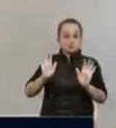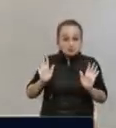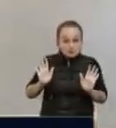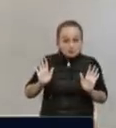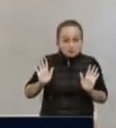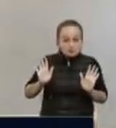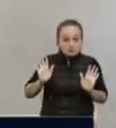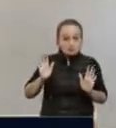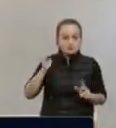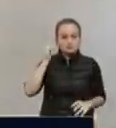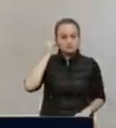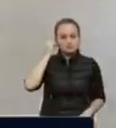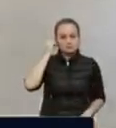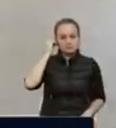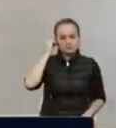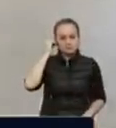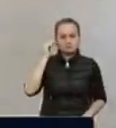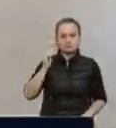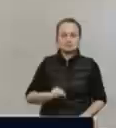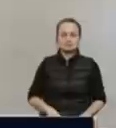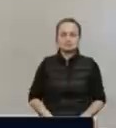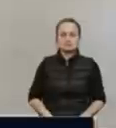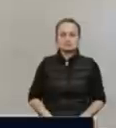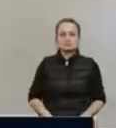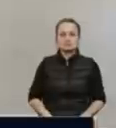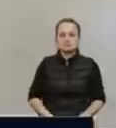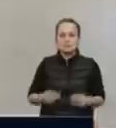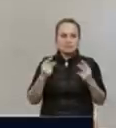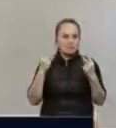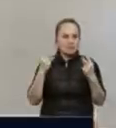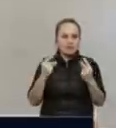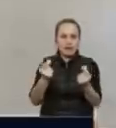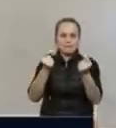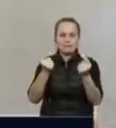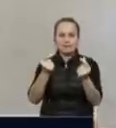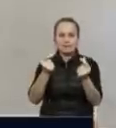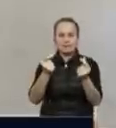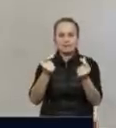Y hubo, en una rapidez